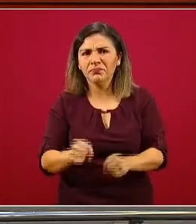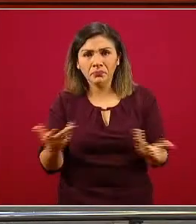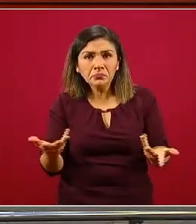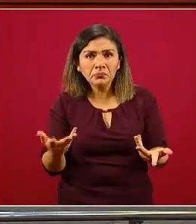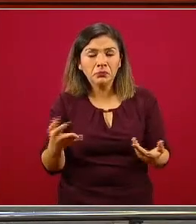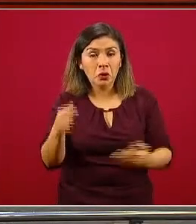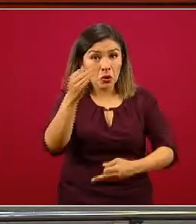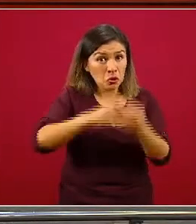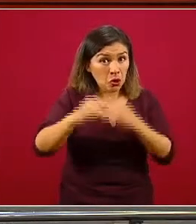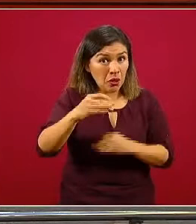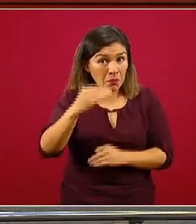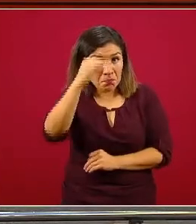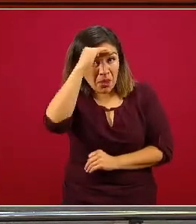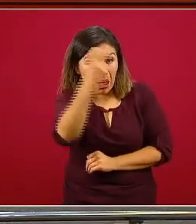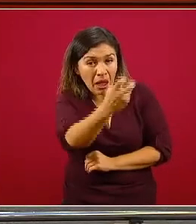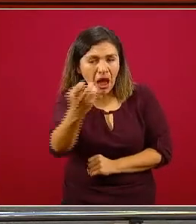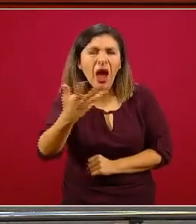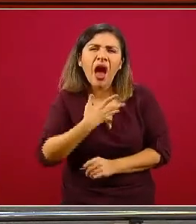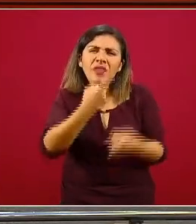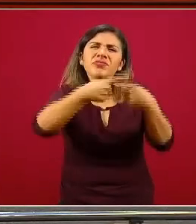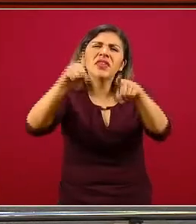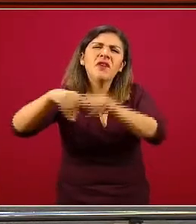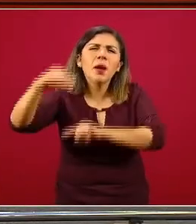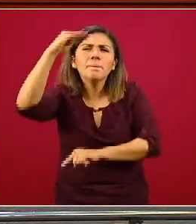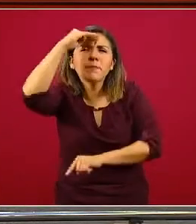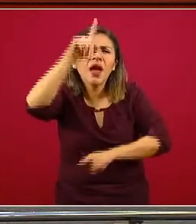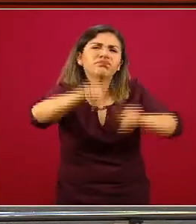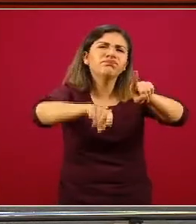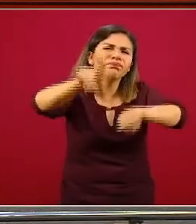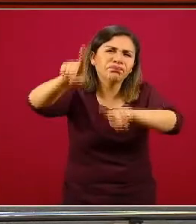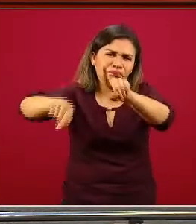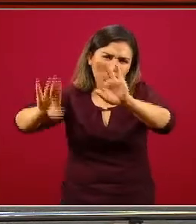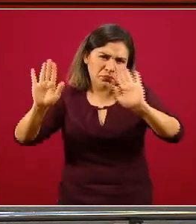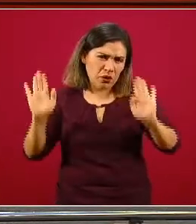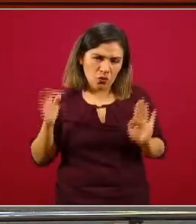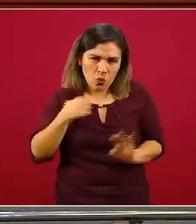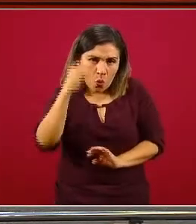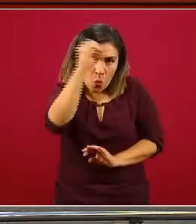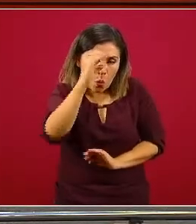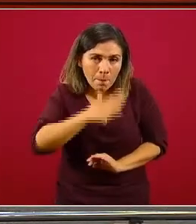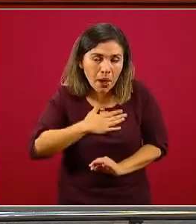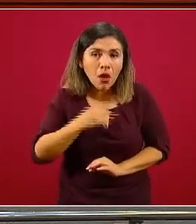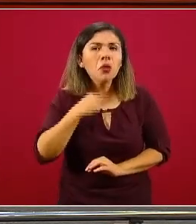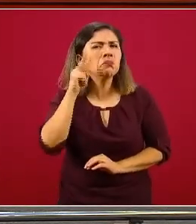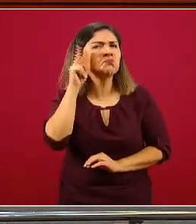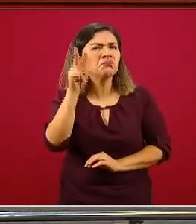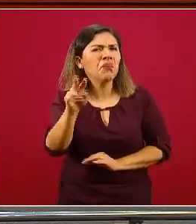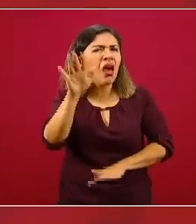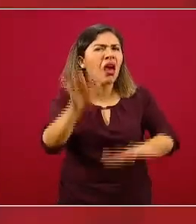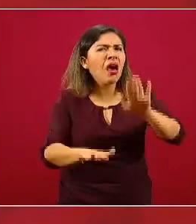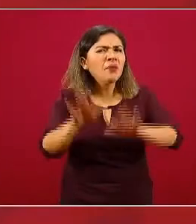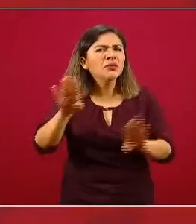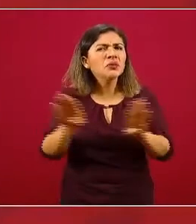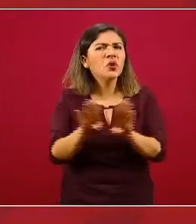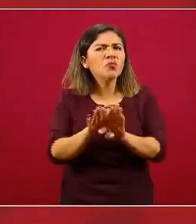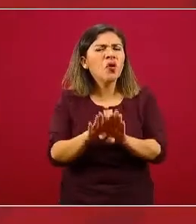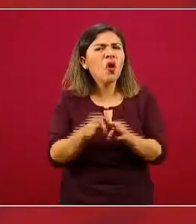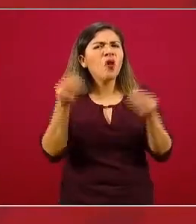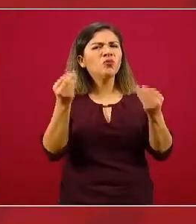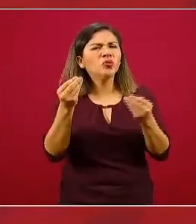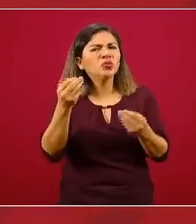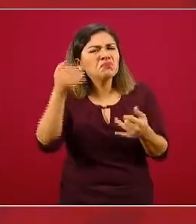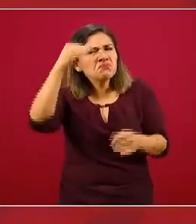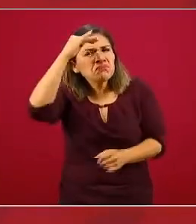que todas las que expresen esto, hay distintas motivaciones, que quede muy claro, pero a veces sí vemos el reflejo de una